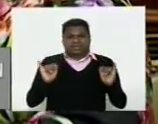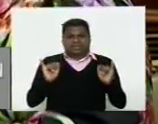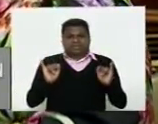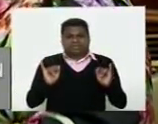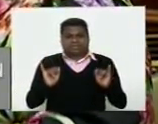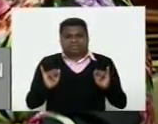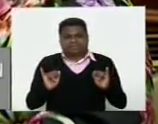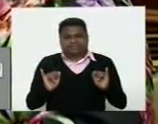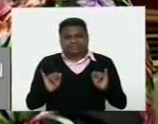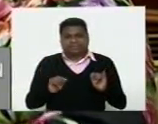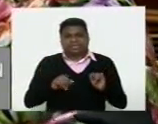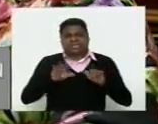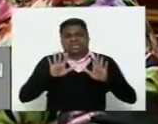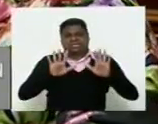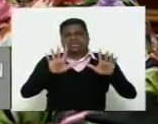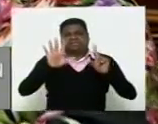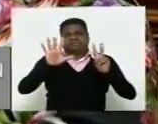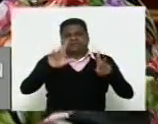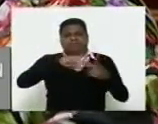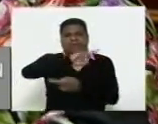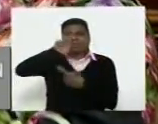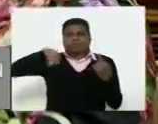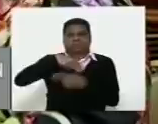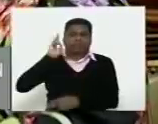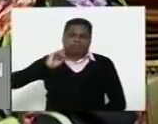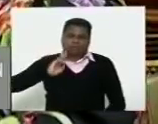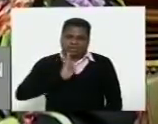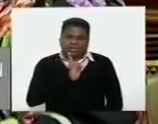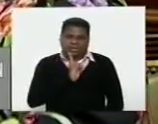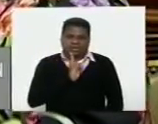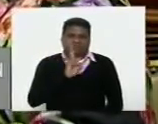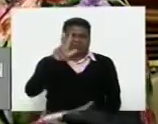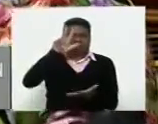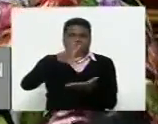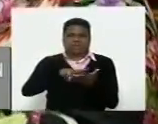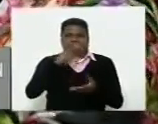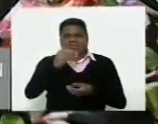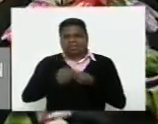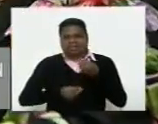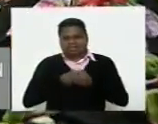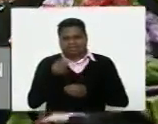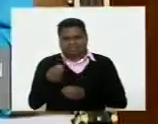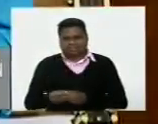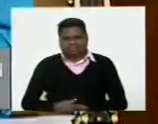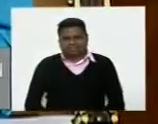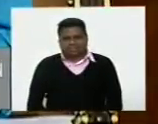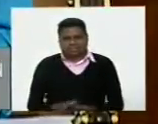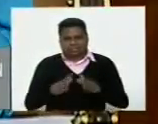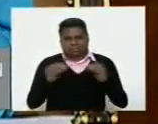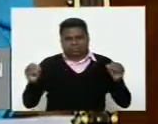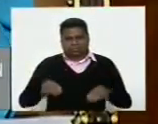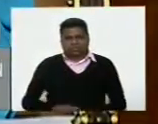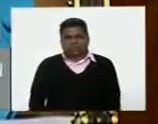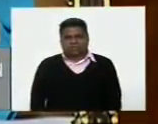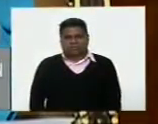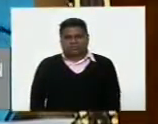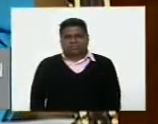Federación y 19 de la Revolución Bolivariana. Cúmplase. Es todo.